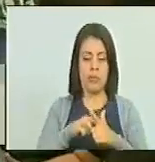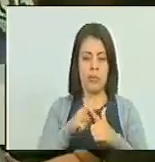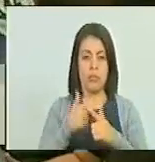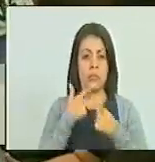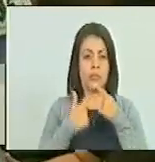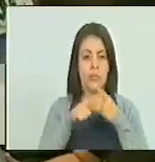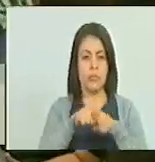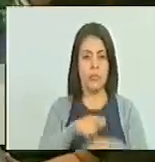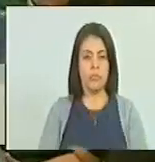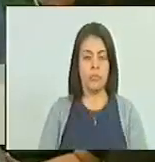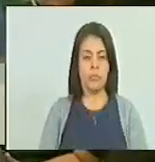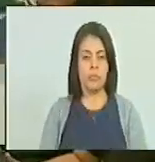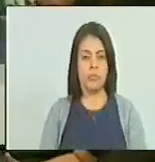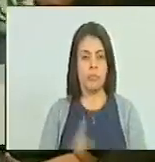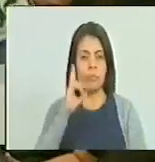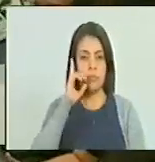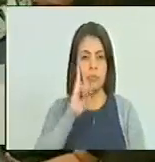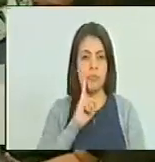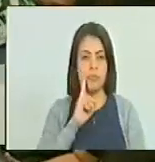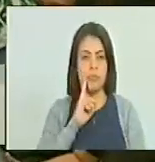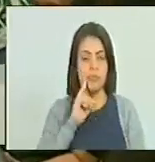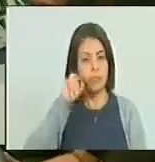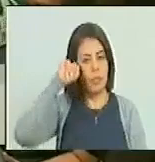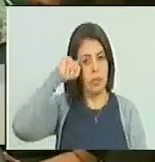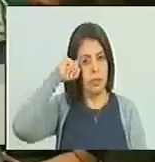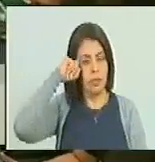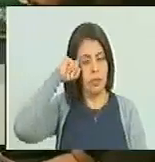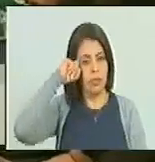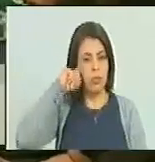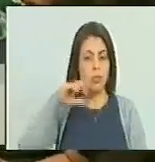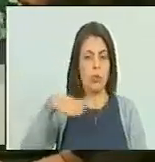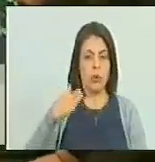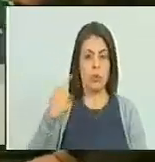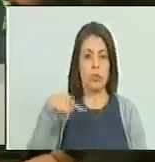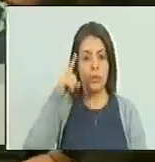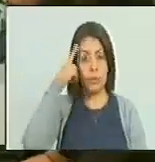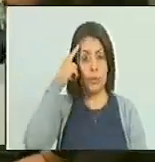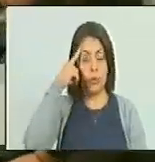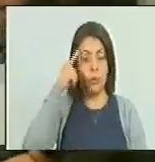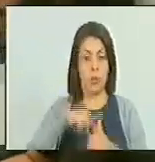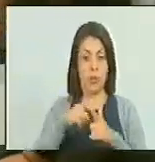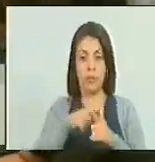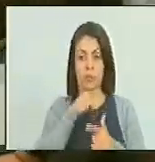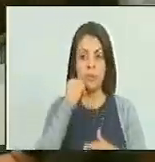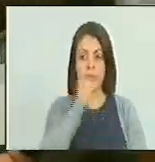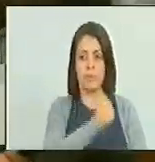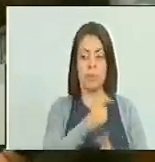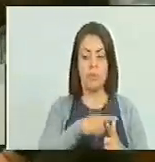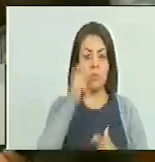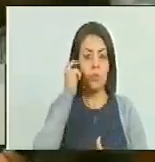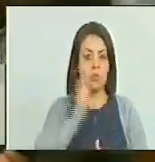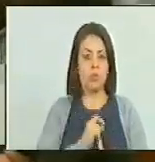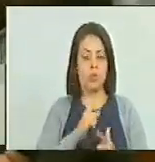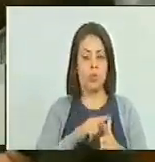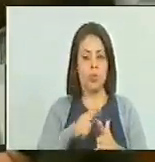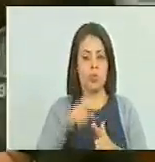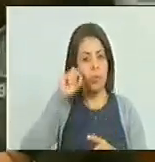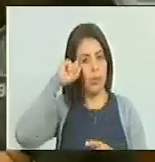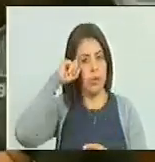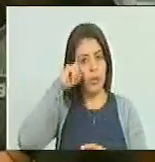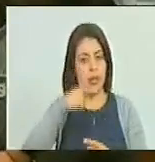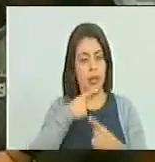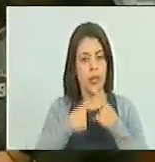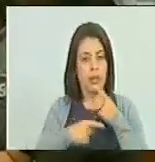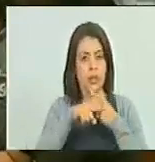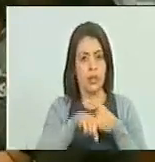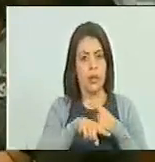Decía Bolívar, recordando cuando se enteró del asesinato de Sucre, lo recordaba y